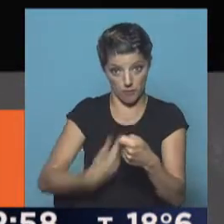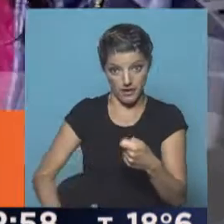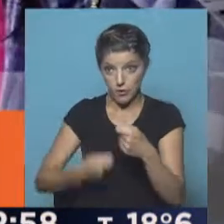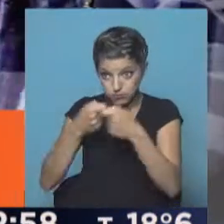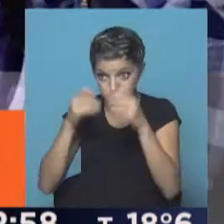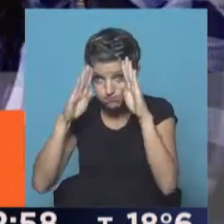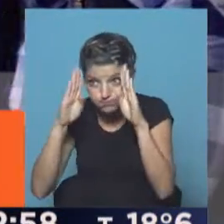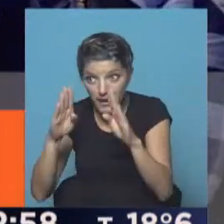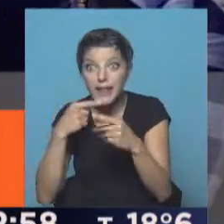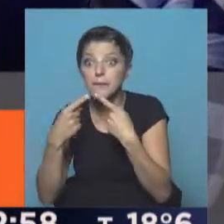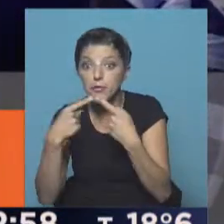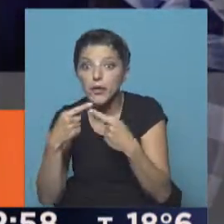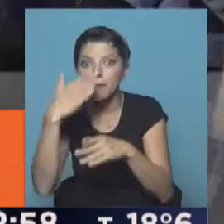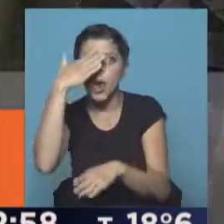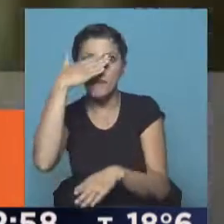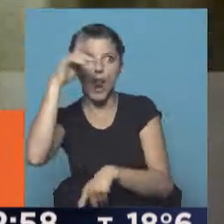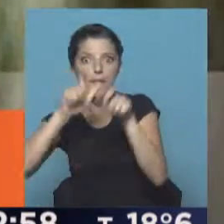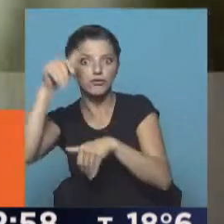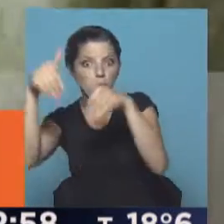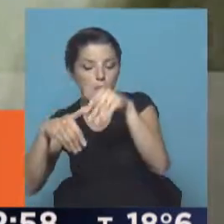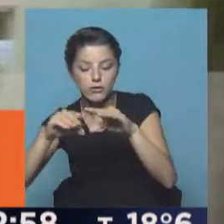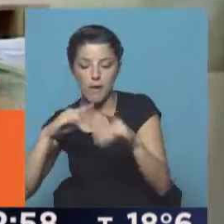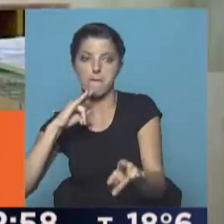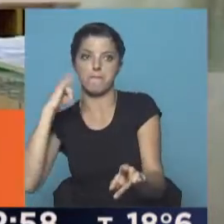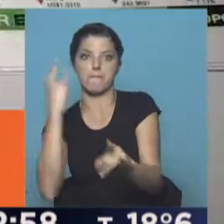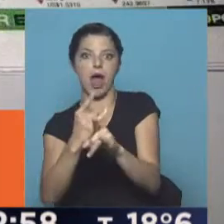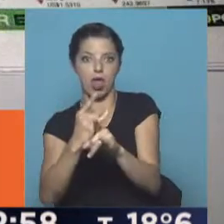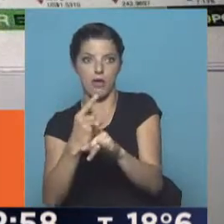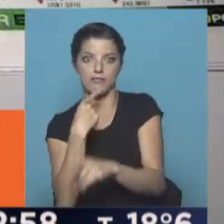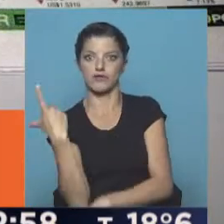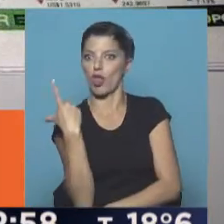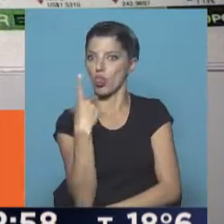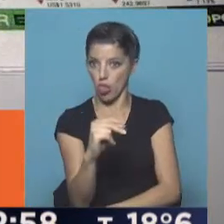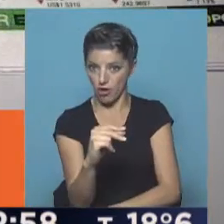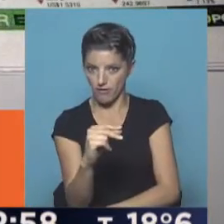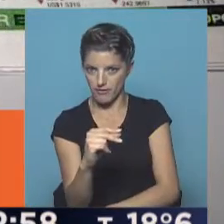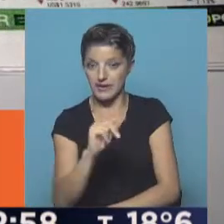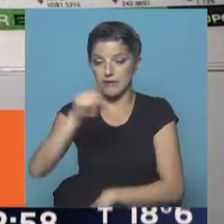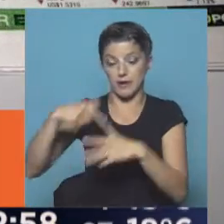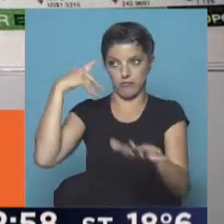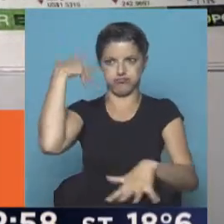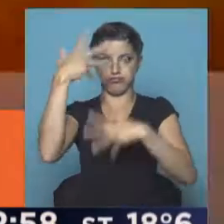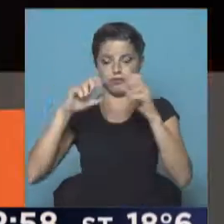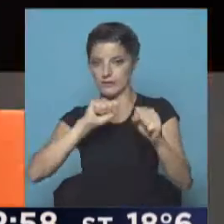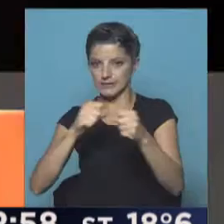inesperada, los votantes patean el tablero de las probabilidades y sorprenden a todos, causando un terremoto